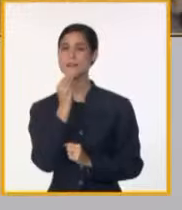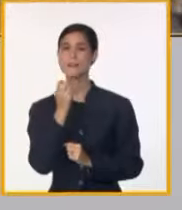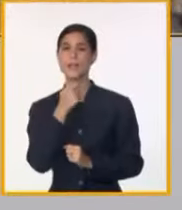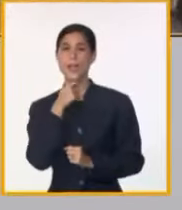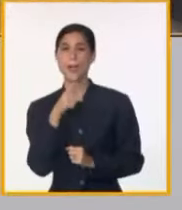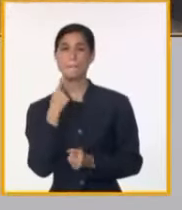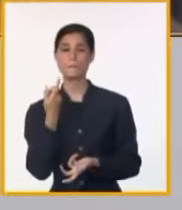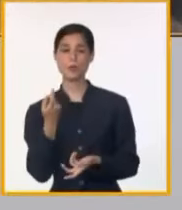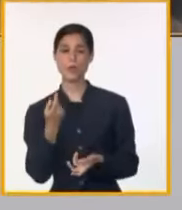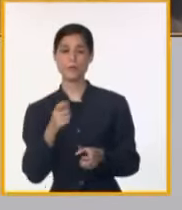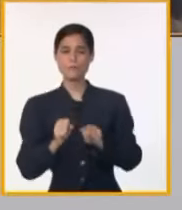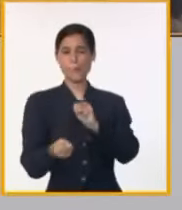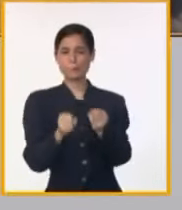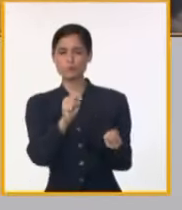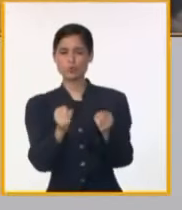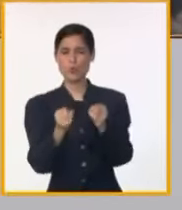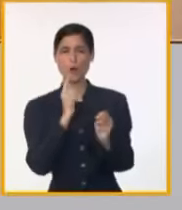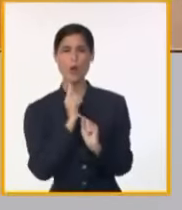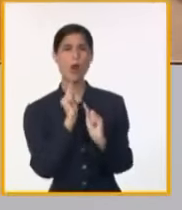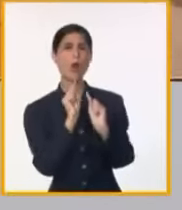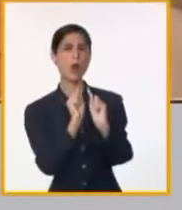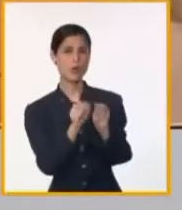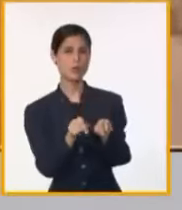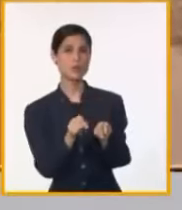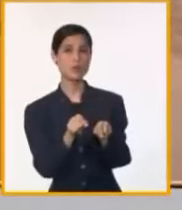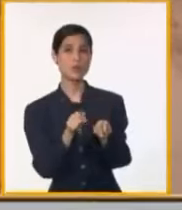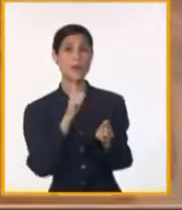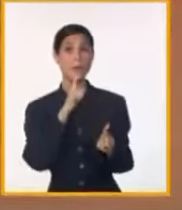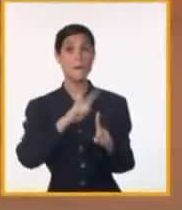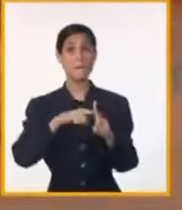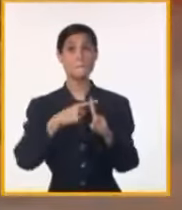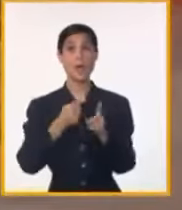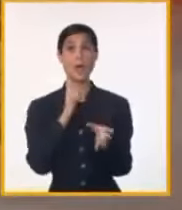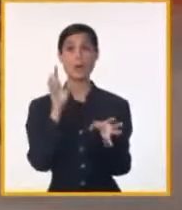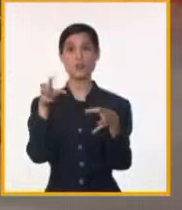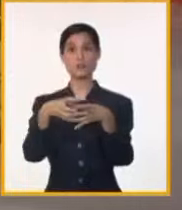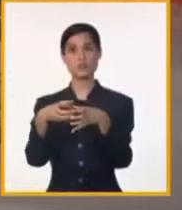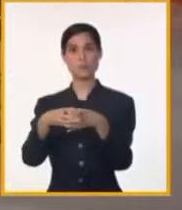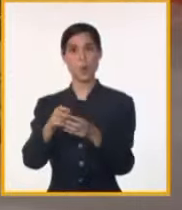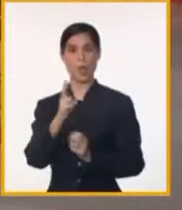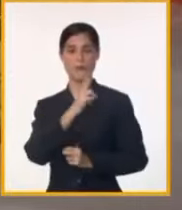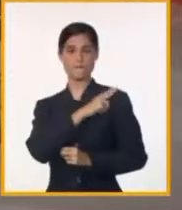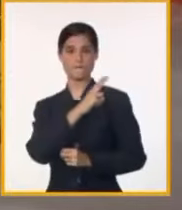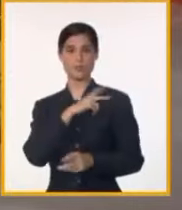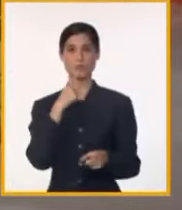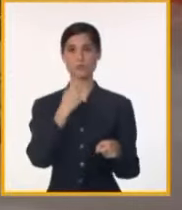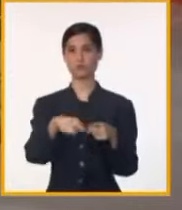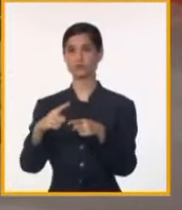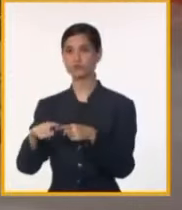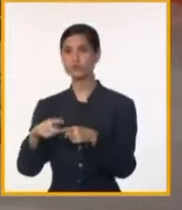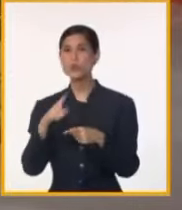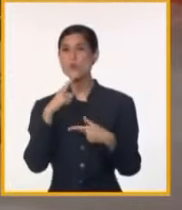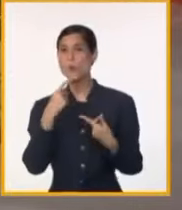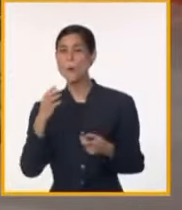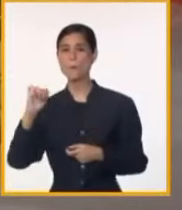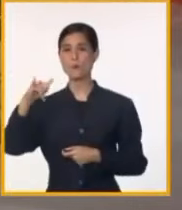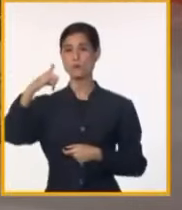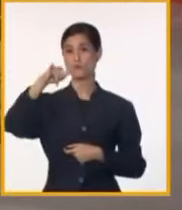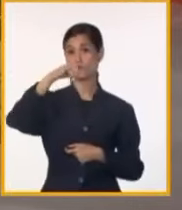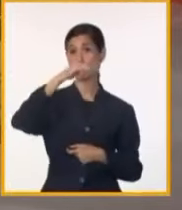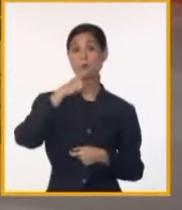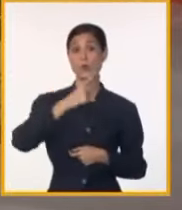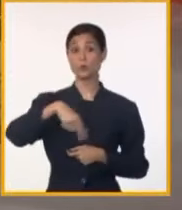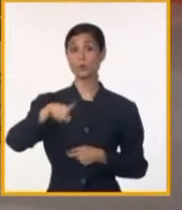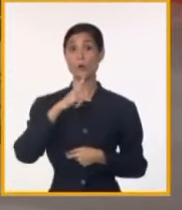la superioridad que tiene en términos de su fuerza aérea a lo moderno que es su ejército lo bien equipado que está hay que